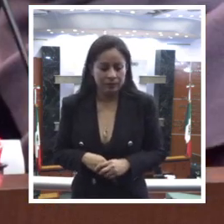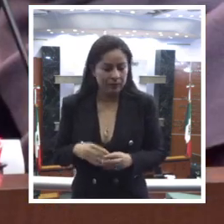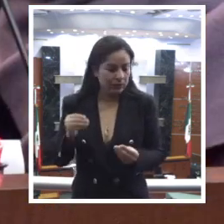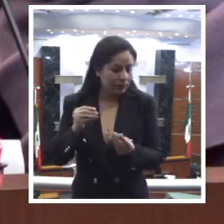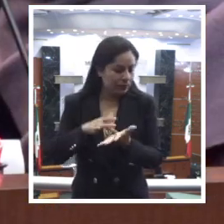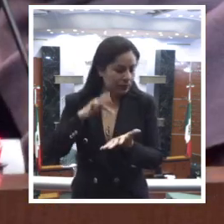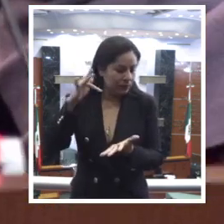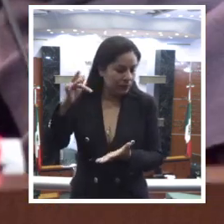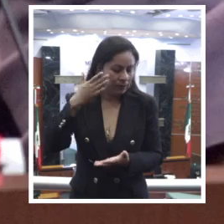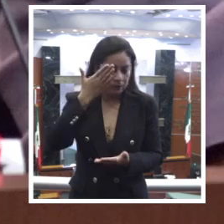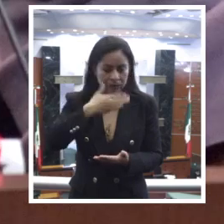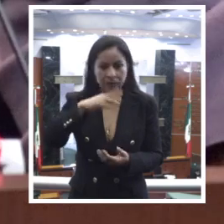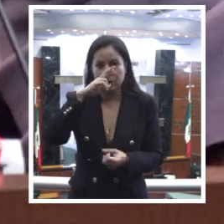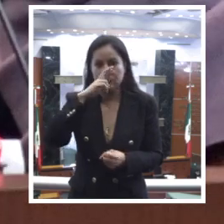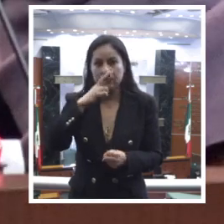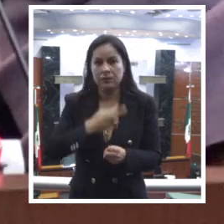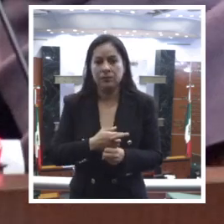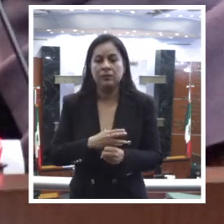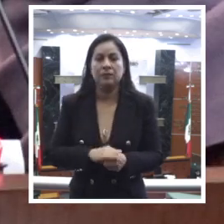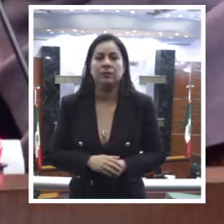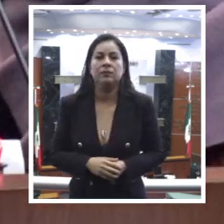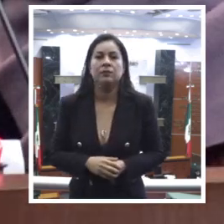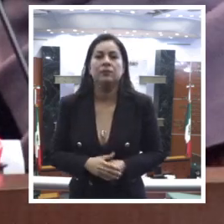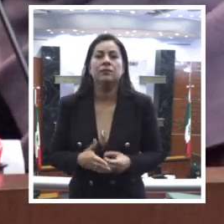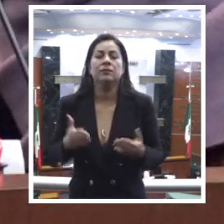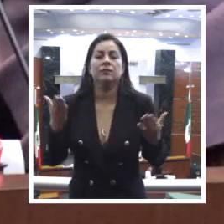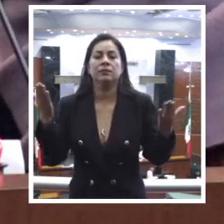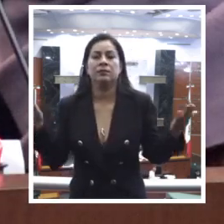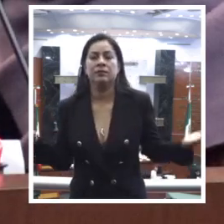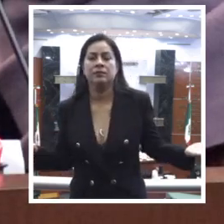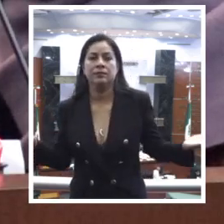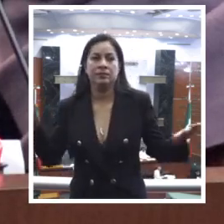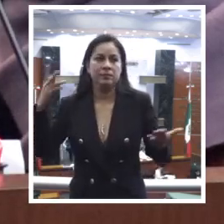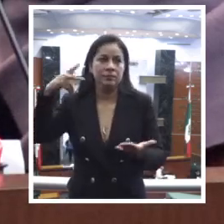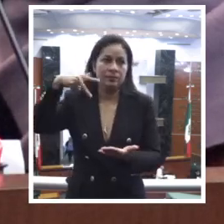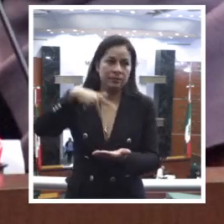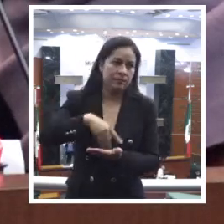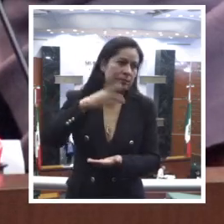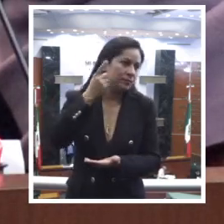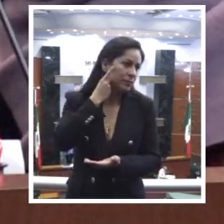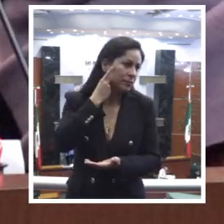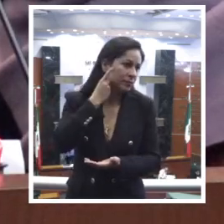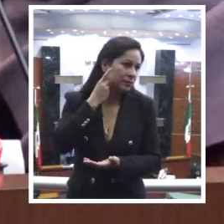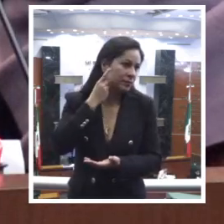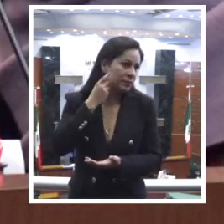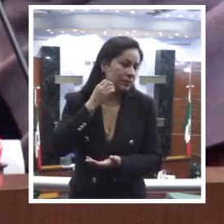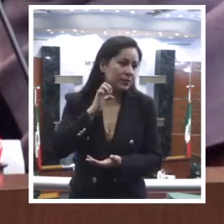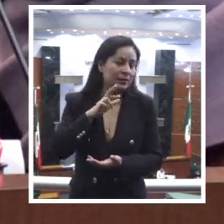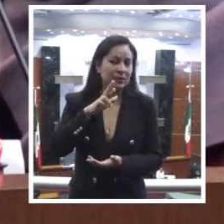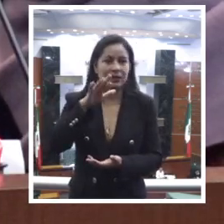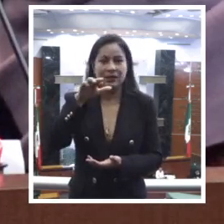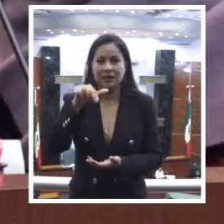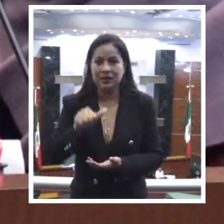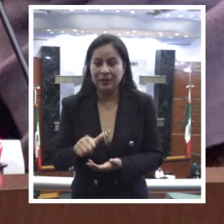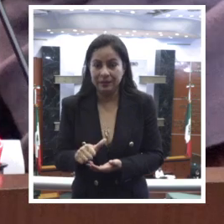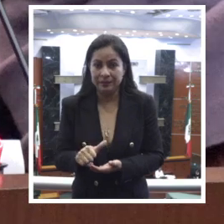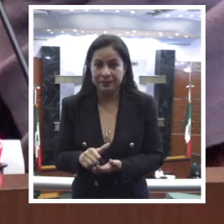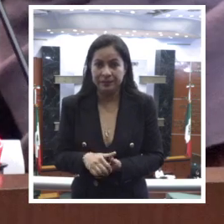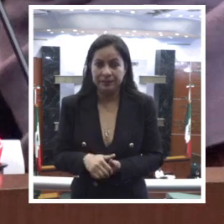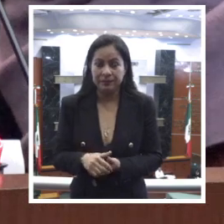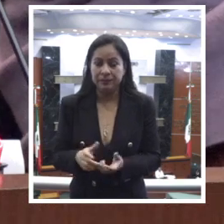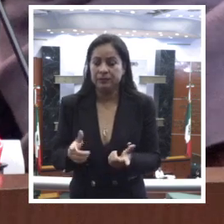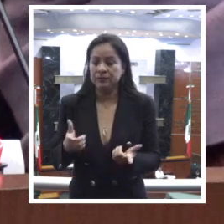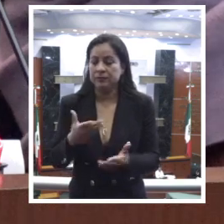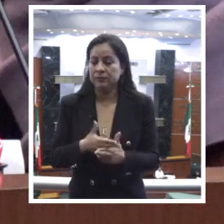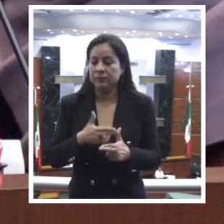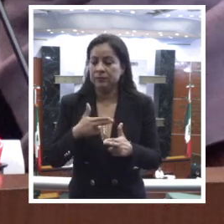Muchas gracias, señor secretario. Se concede el uso de la palabra a la diputada Erika Lorena Lurs Cortés